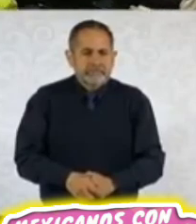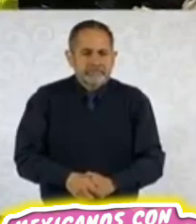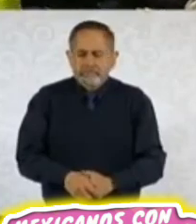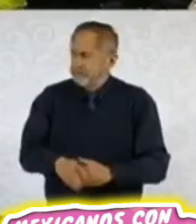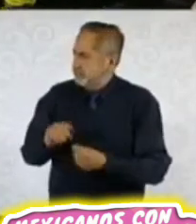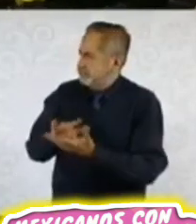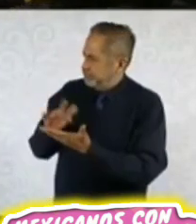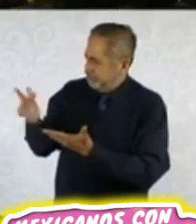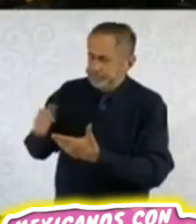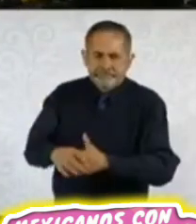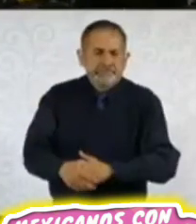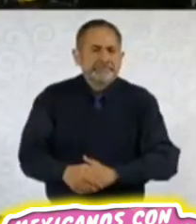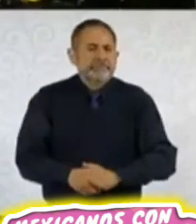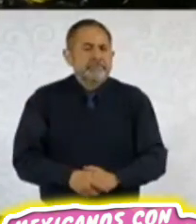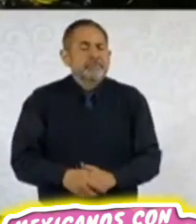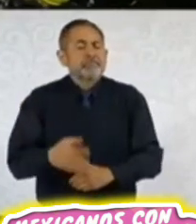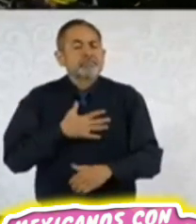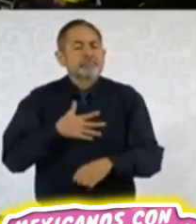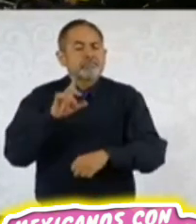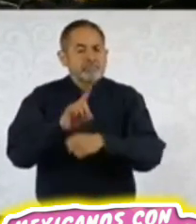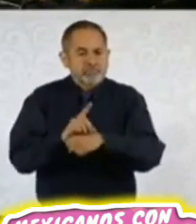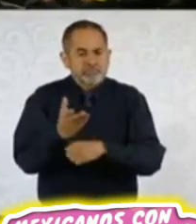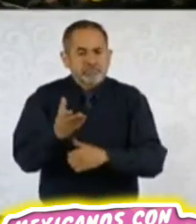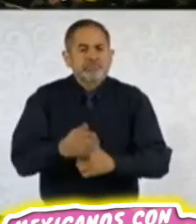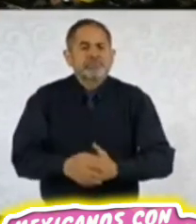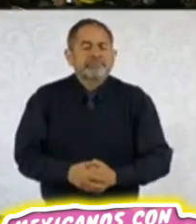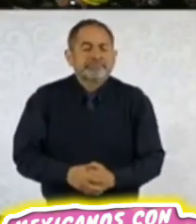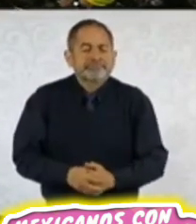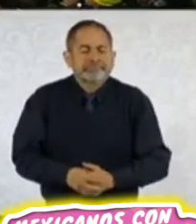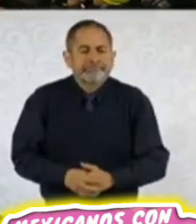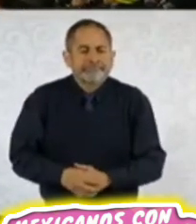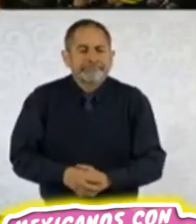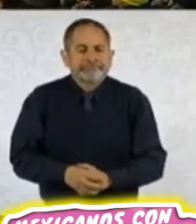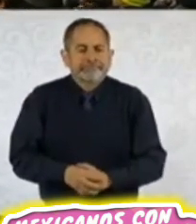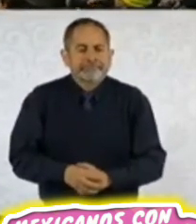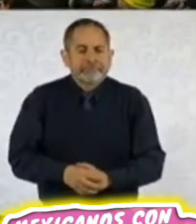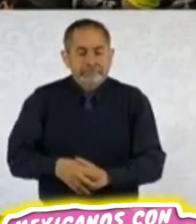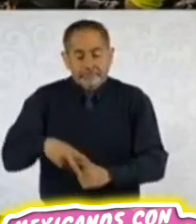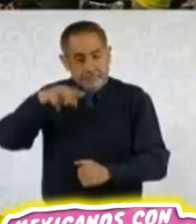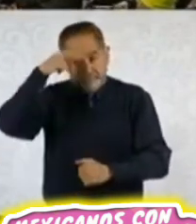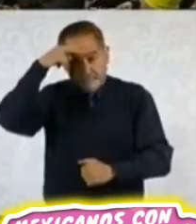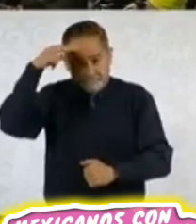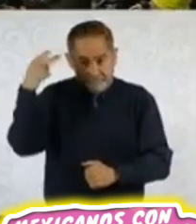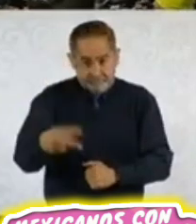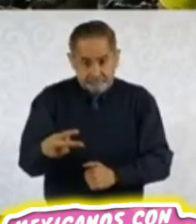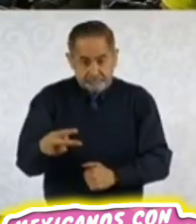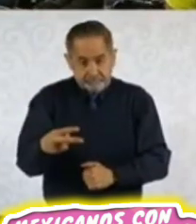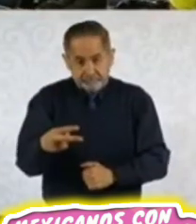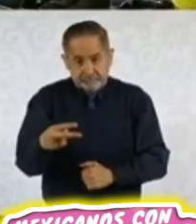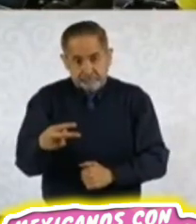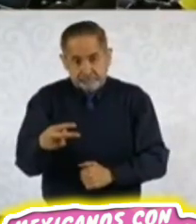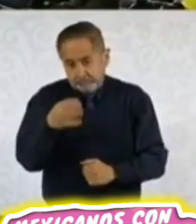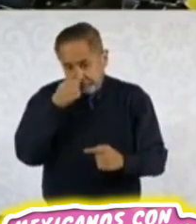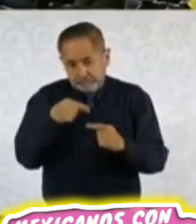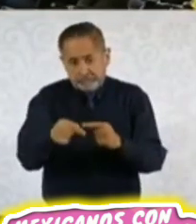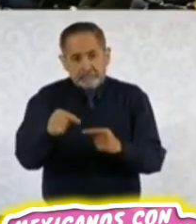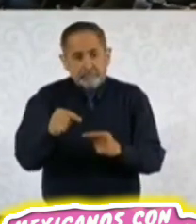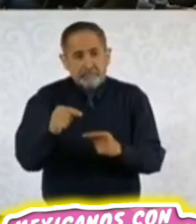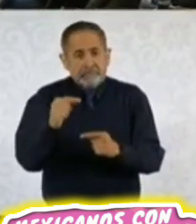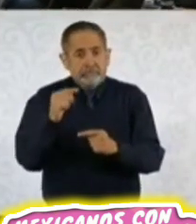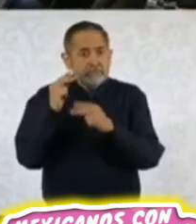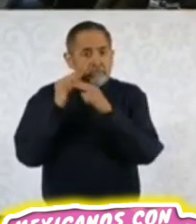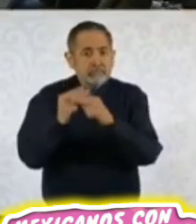Muchísimas gracias. Muy buenos días. México está por cumplir 200 años